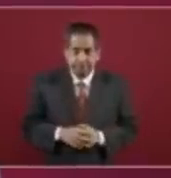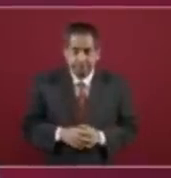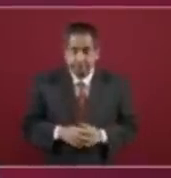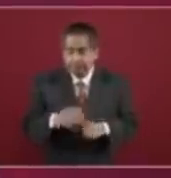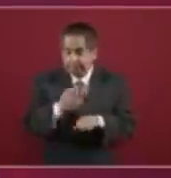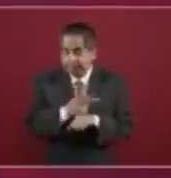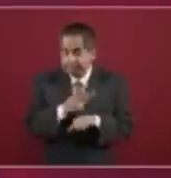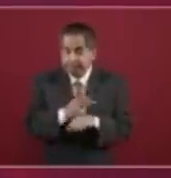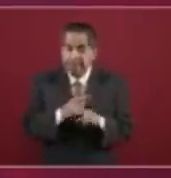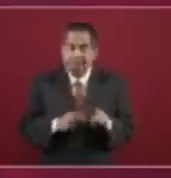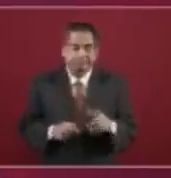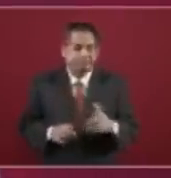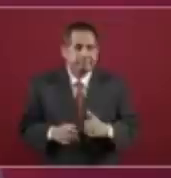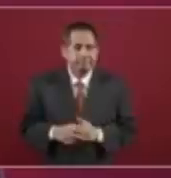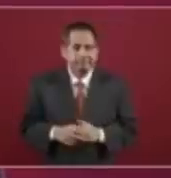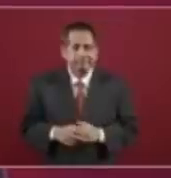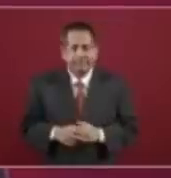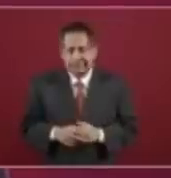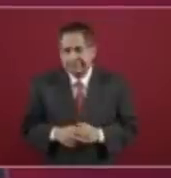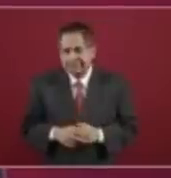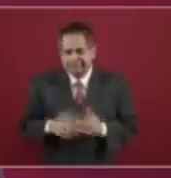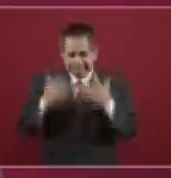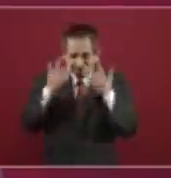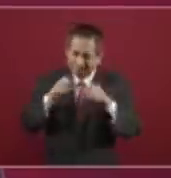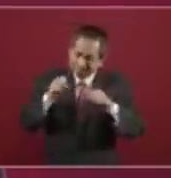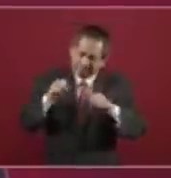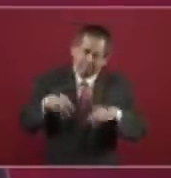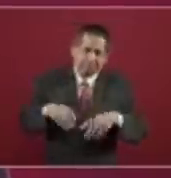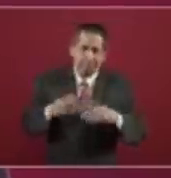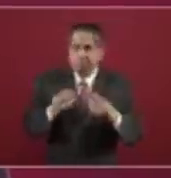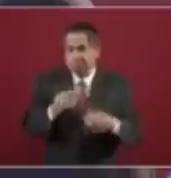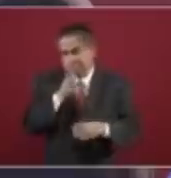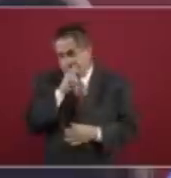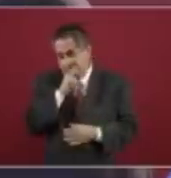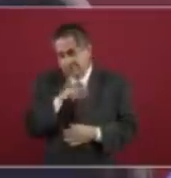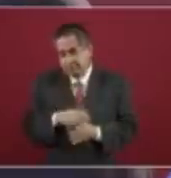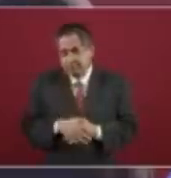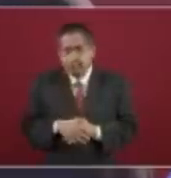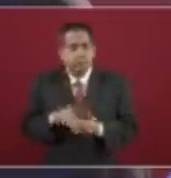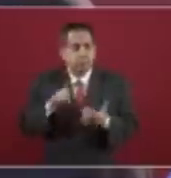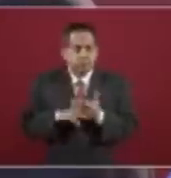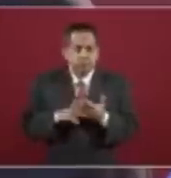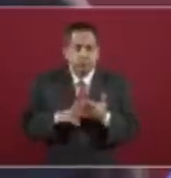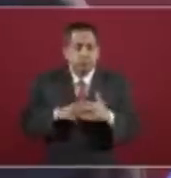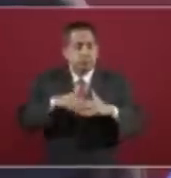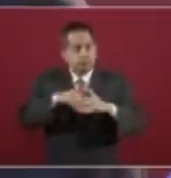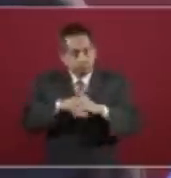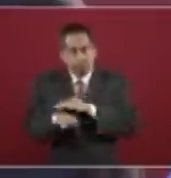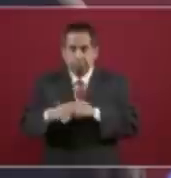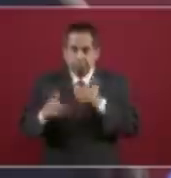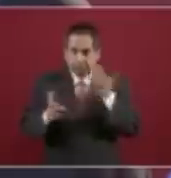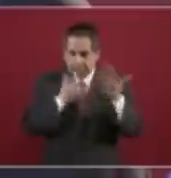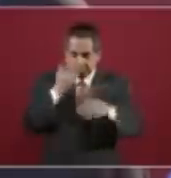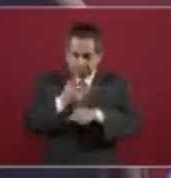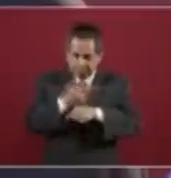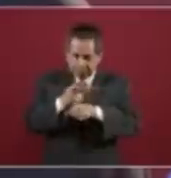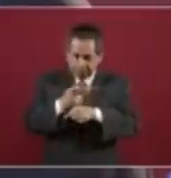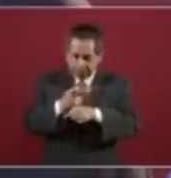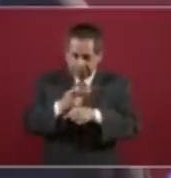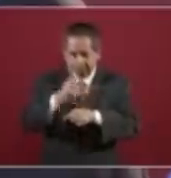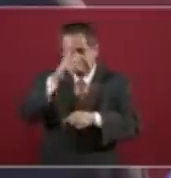superior, que es preocupante, los que entran a la preparatoria y no